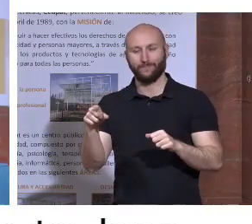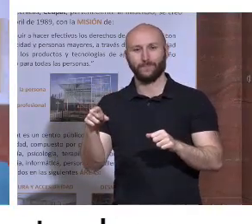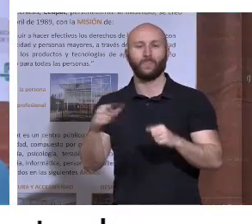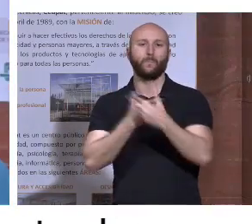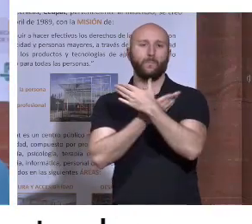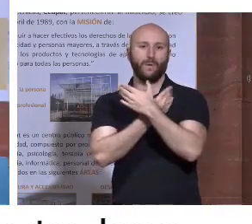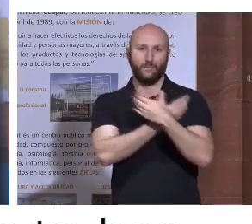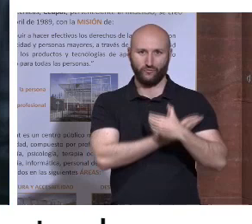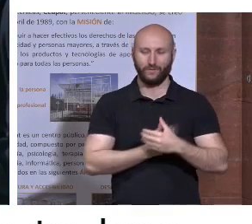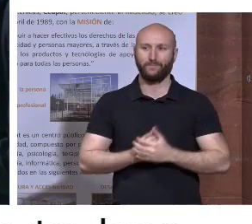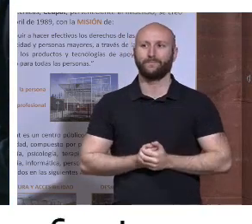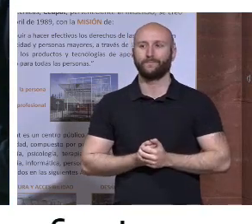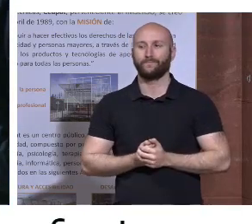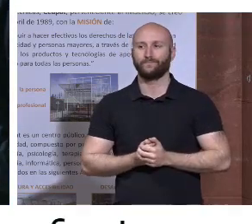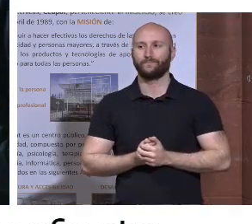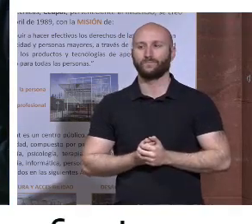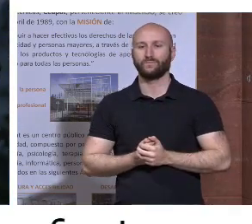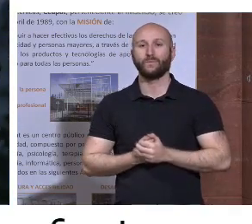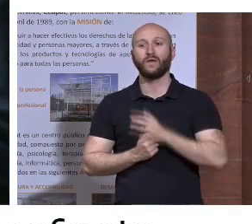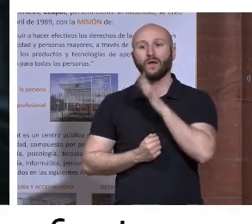mariposa. Tú vas a hacer la magia.